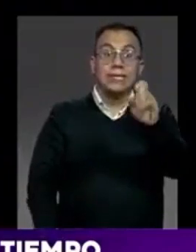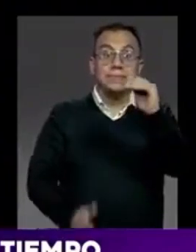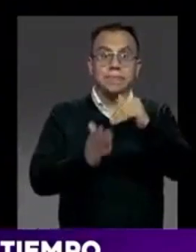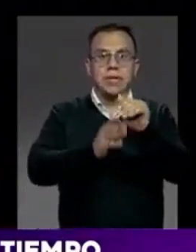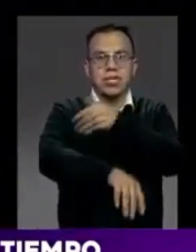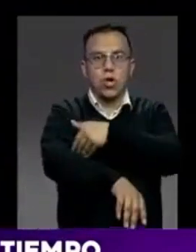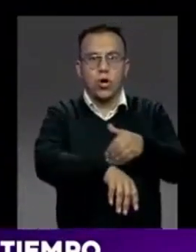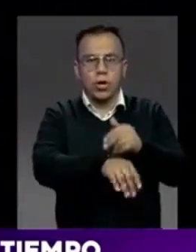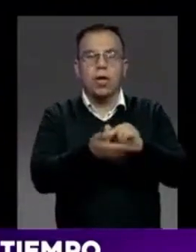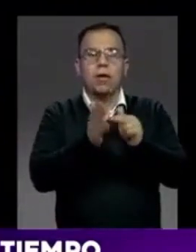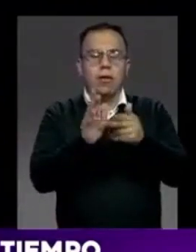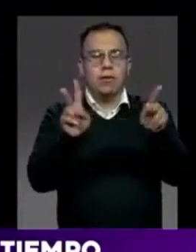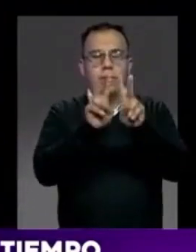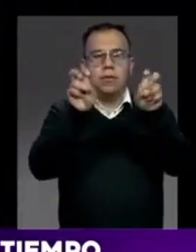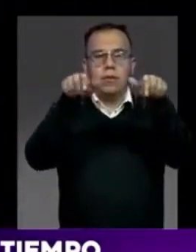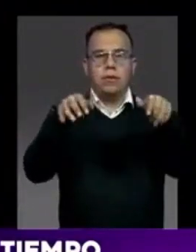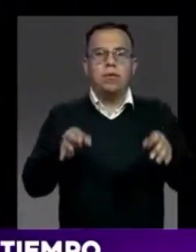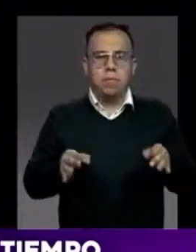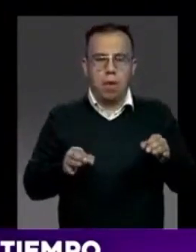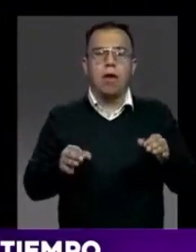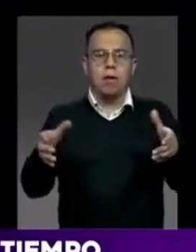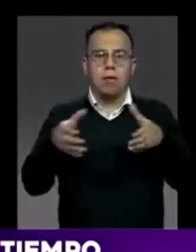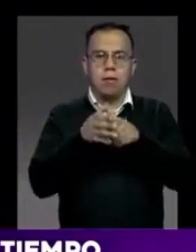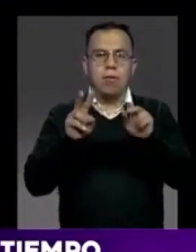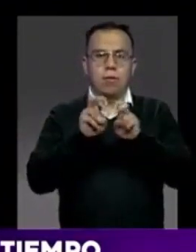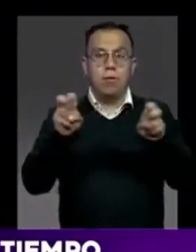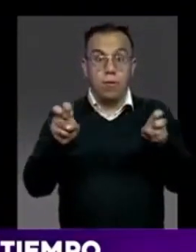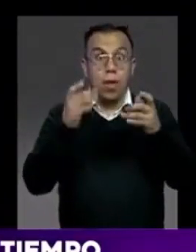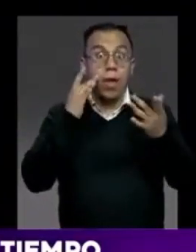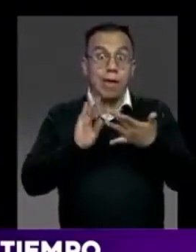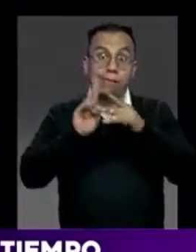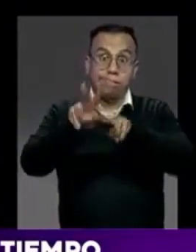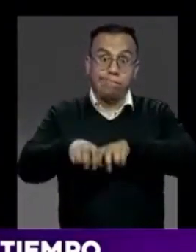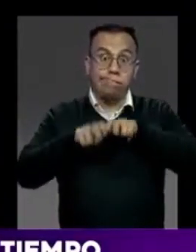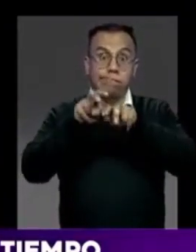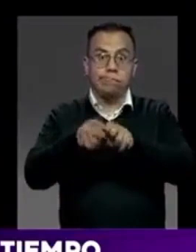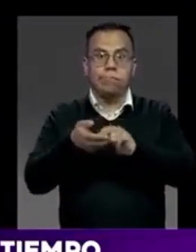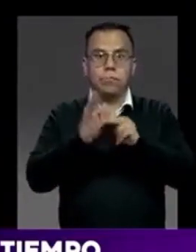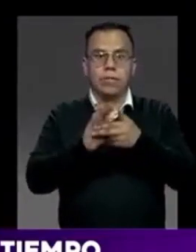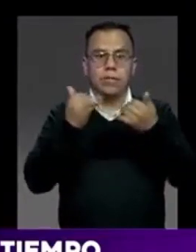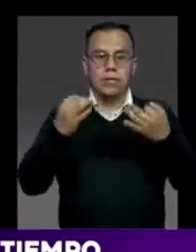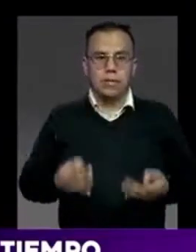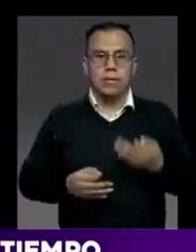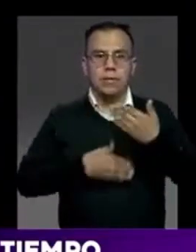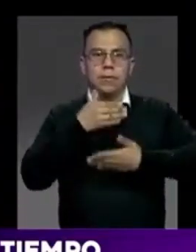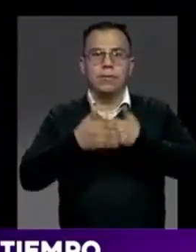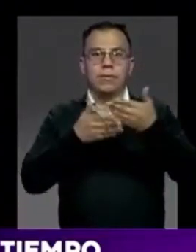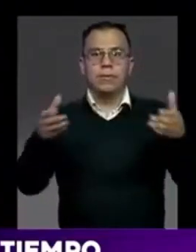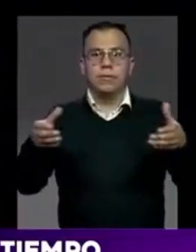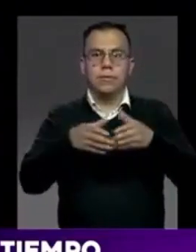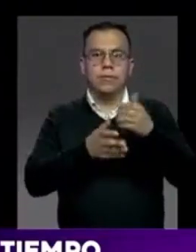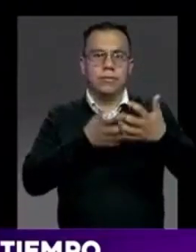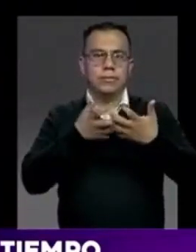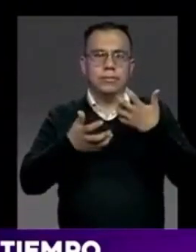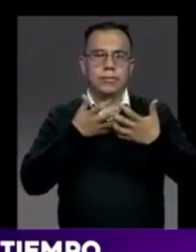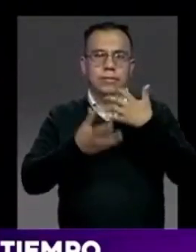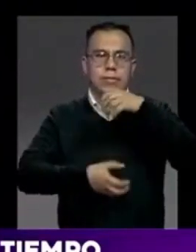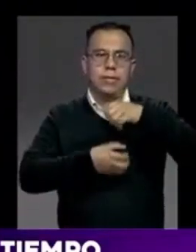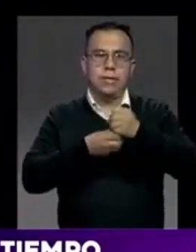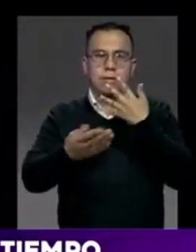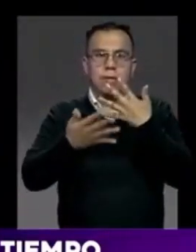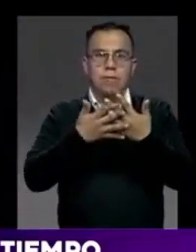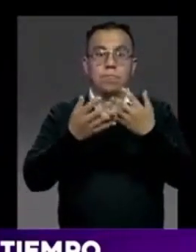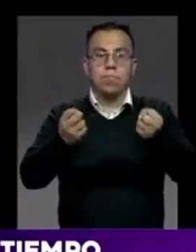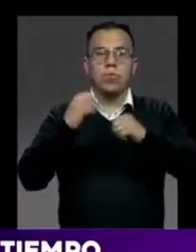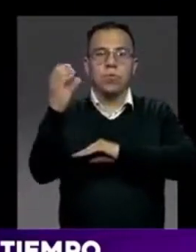demanda en los temas de la parte agrícola si usted le suma a eso lo que son las fuerzas militares lo que el sistema de las cárceles en